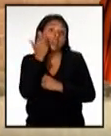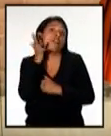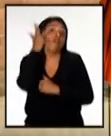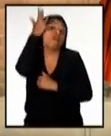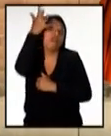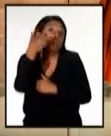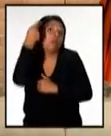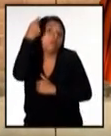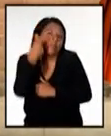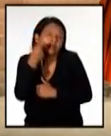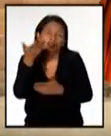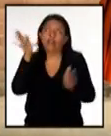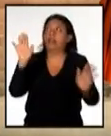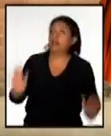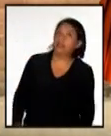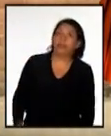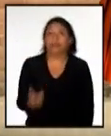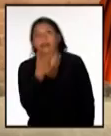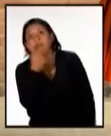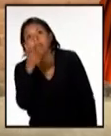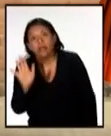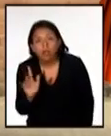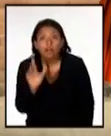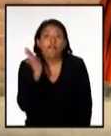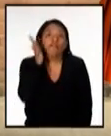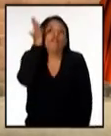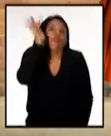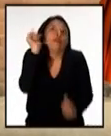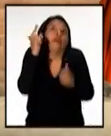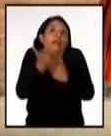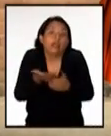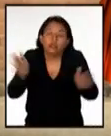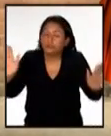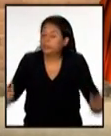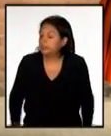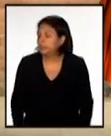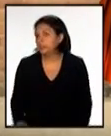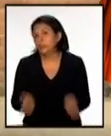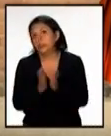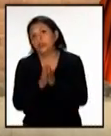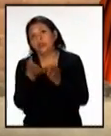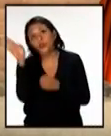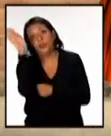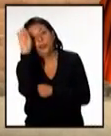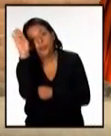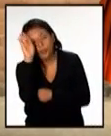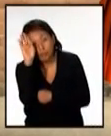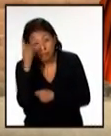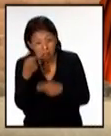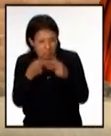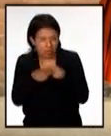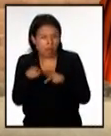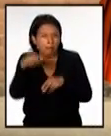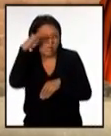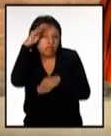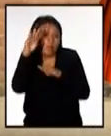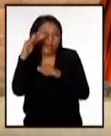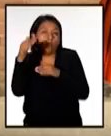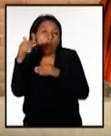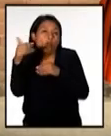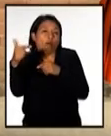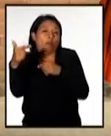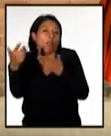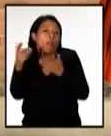retiro, para que cuando fueran grandes. Habráse visto, al principio creí que era una broma de muy mal